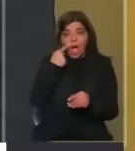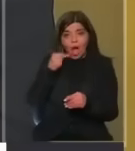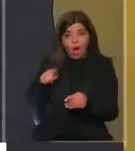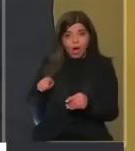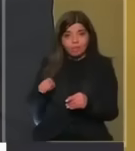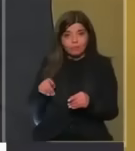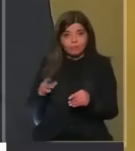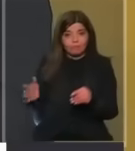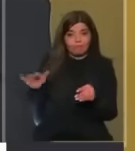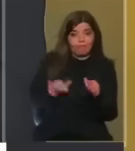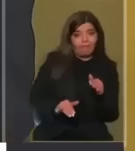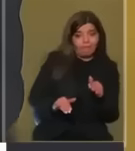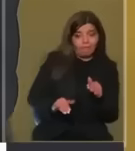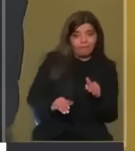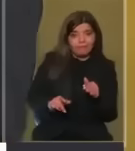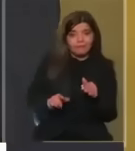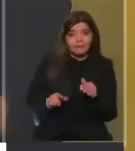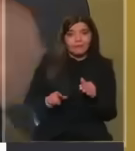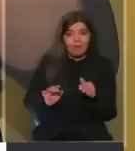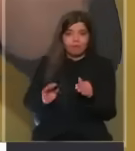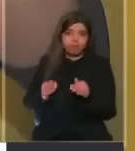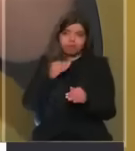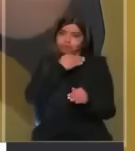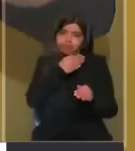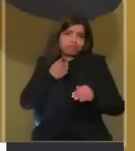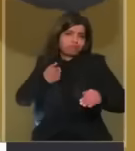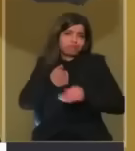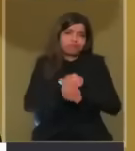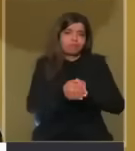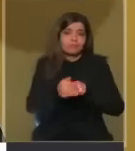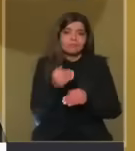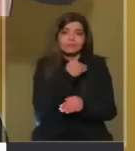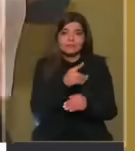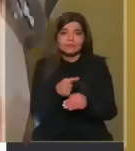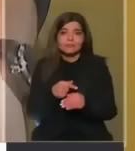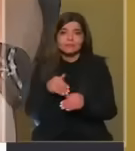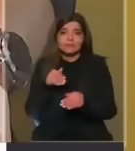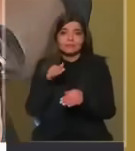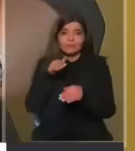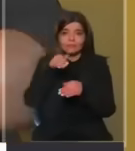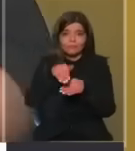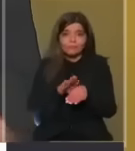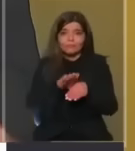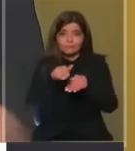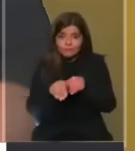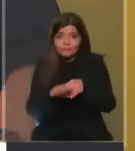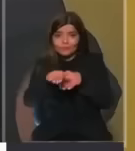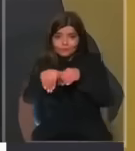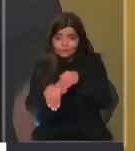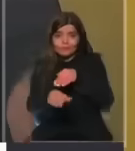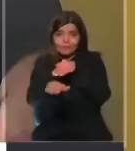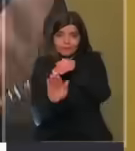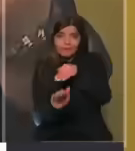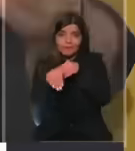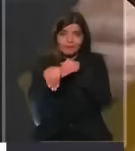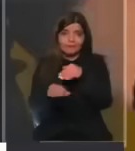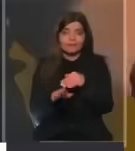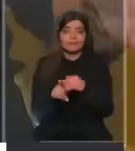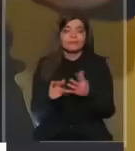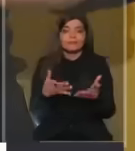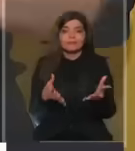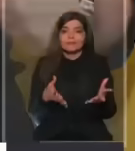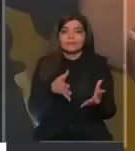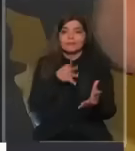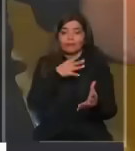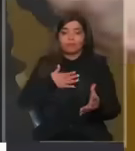pie puesto en el acelerador a fondo, el auto parte muy rápido. Y nos empezamos a ir como por un cerro. Ahí no sé cómo tomo